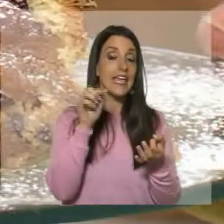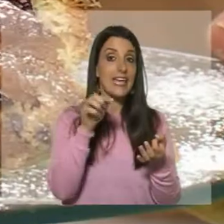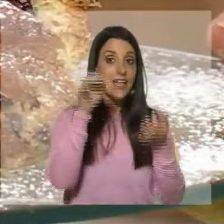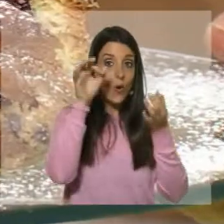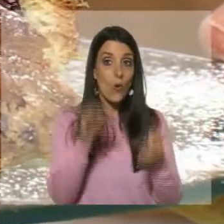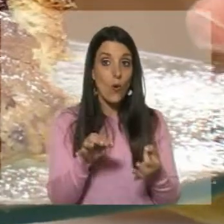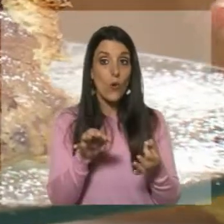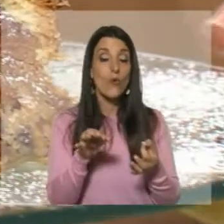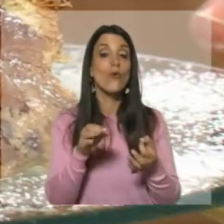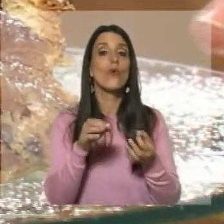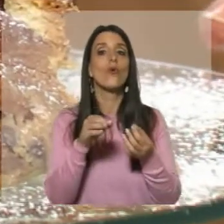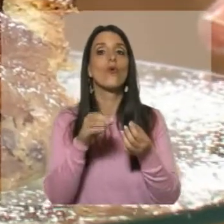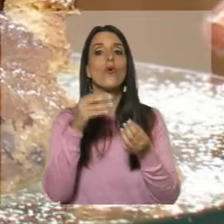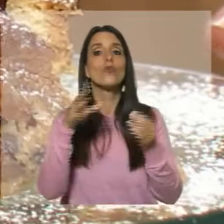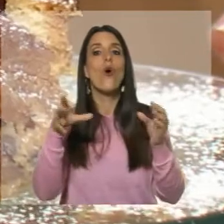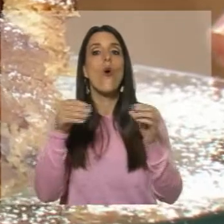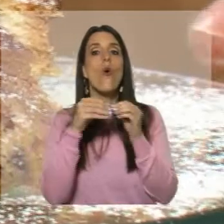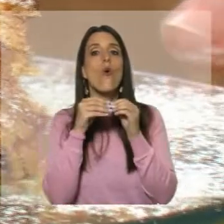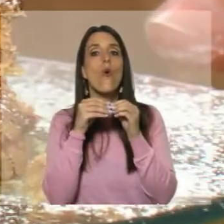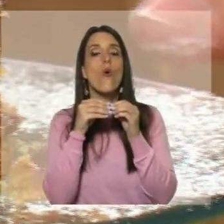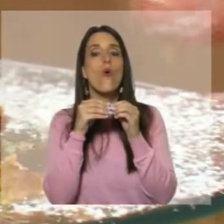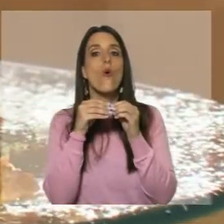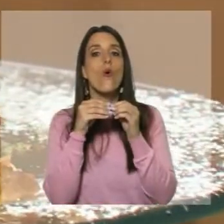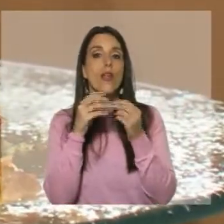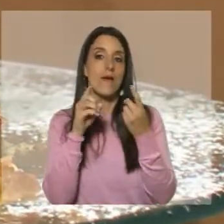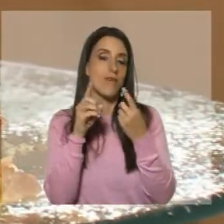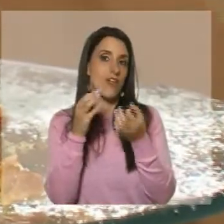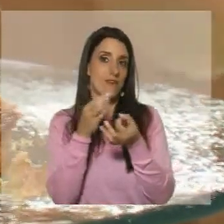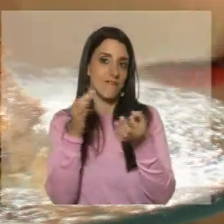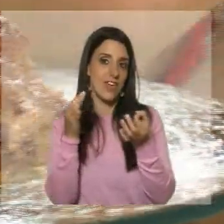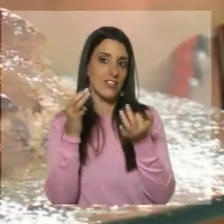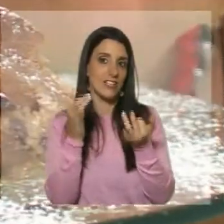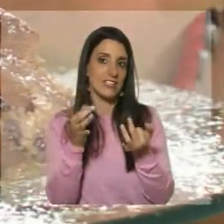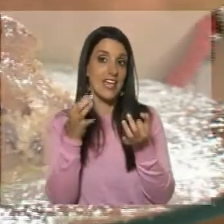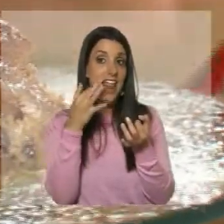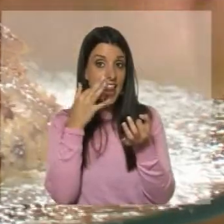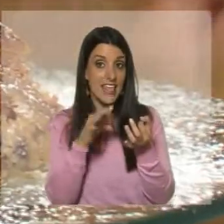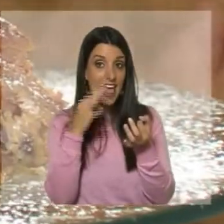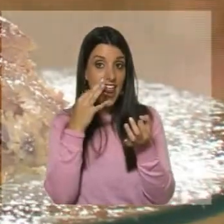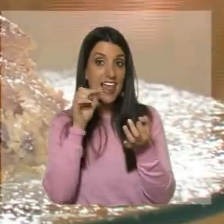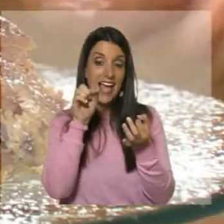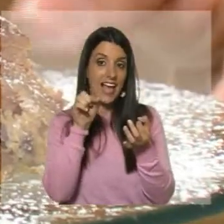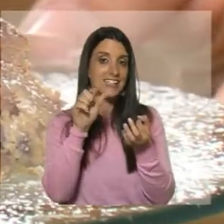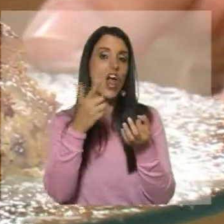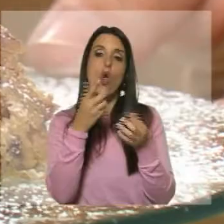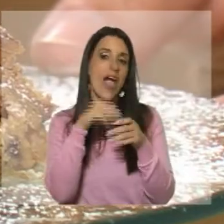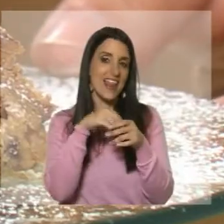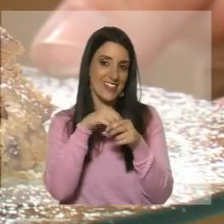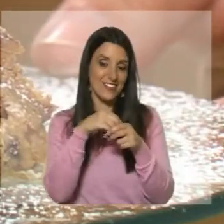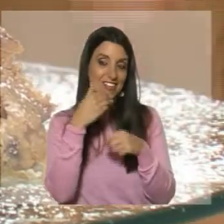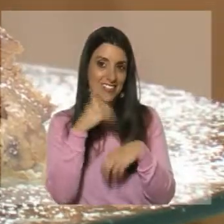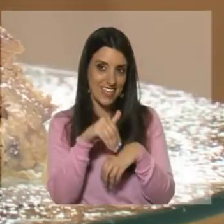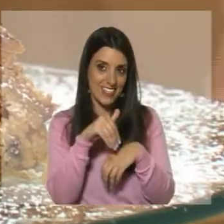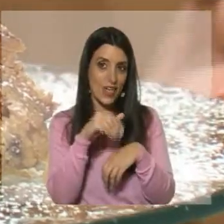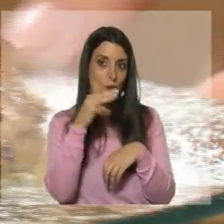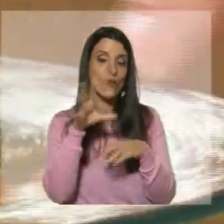justo es el borde donde se unieron las dos masas. Pero quedó bárbaro. Pero claro, pero. En realidad, esa parte es la que te va a quedar como con menos relleno, ¿viste? Cuando